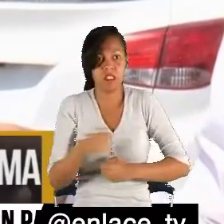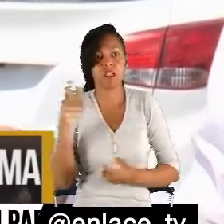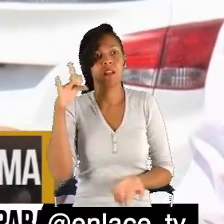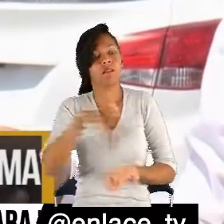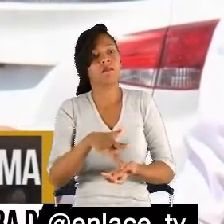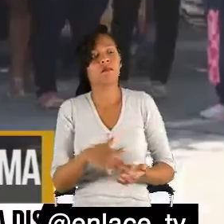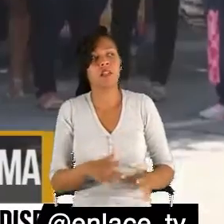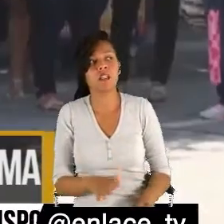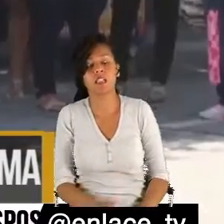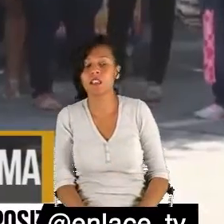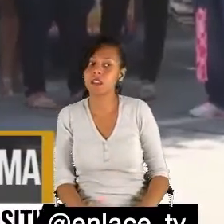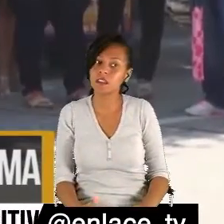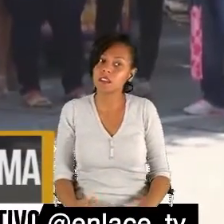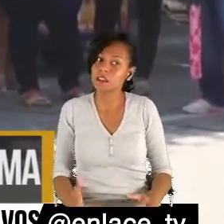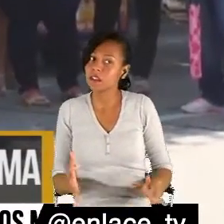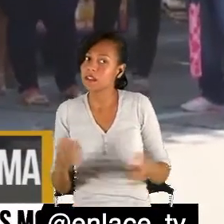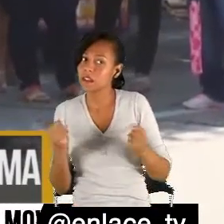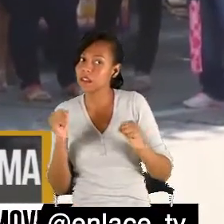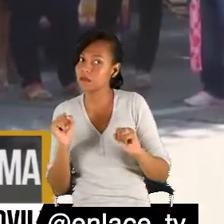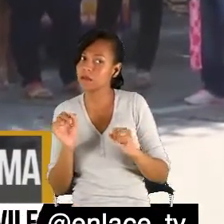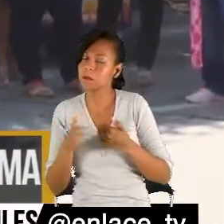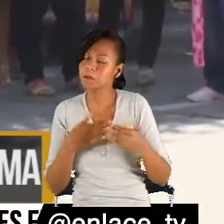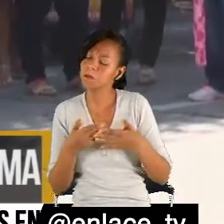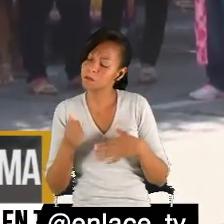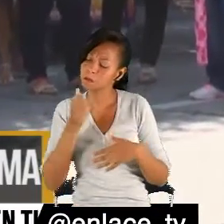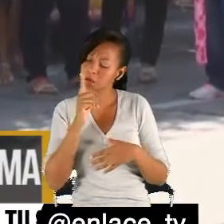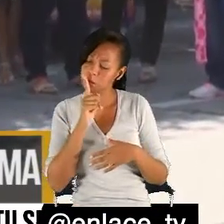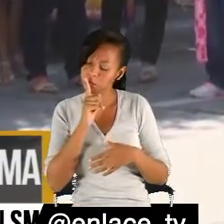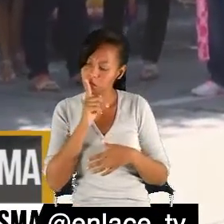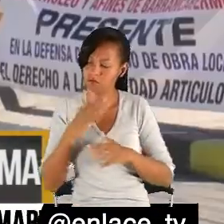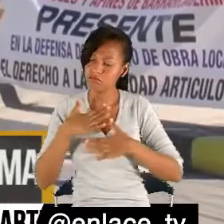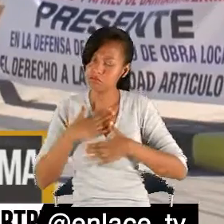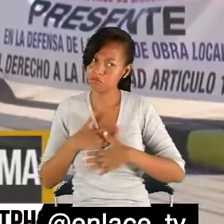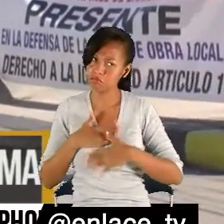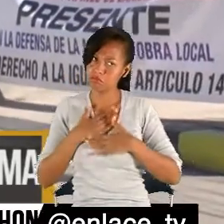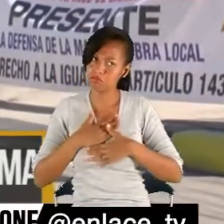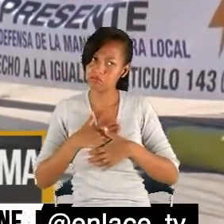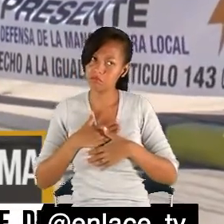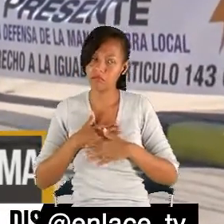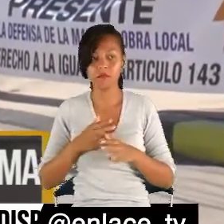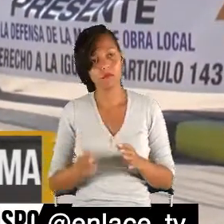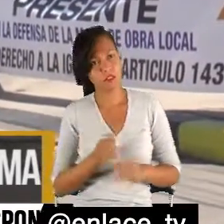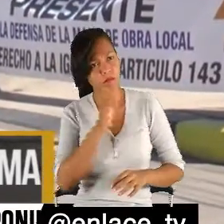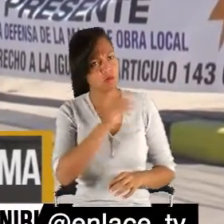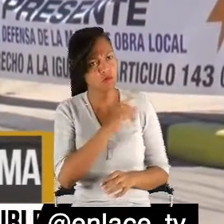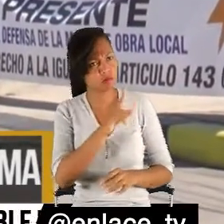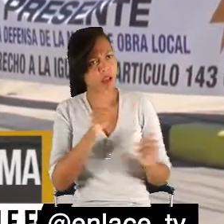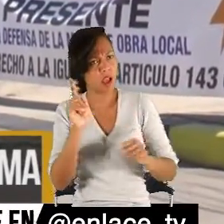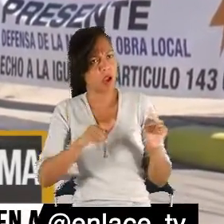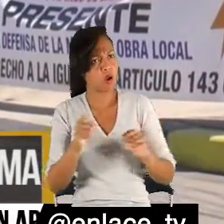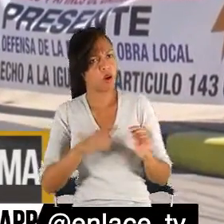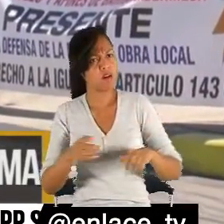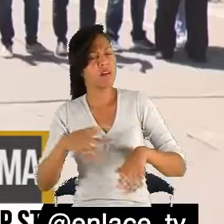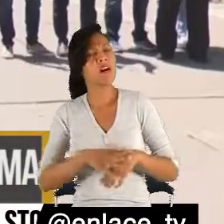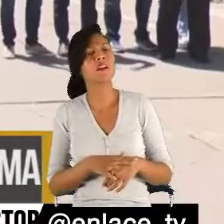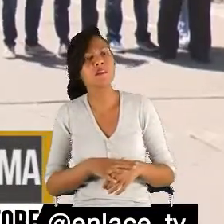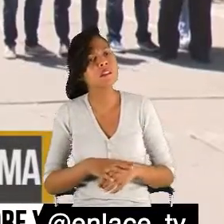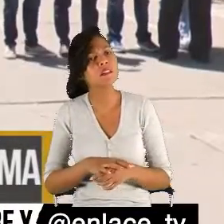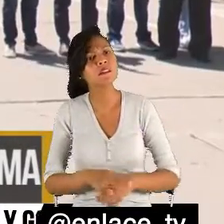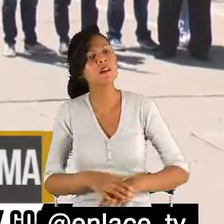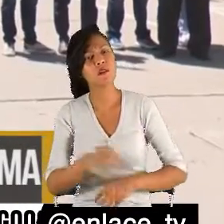tratado de llevar de la mejor manera a roger de posiblemente ir a esta bogotá con esta protesta bogotá